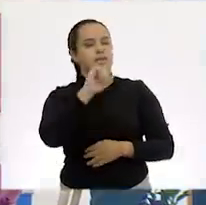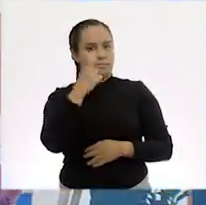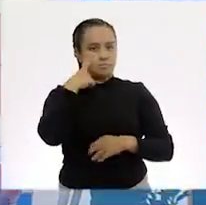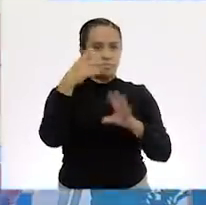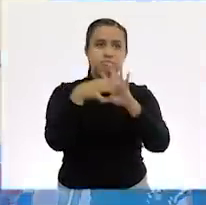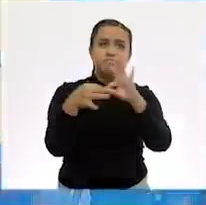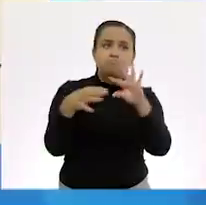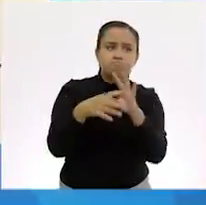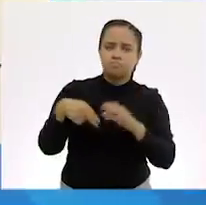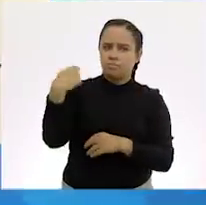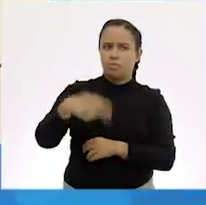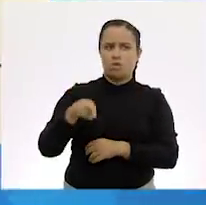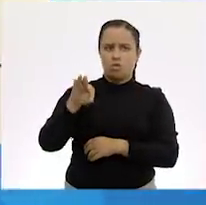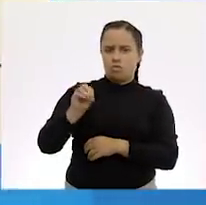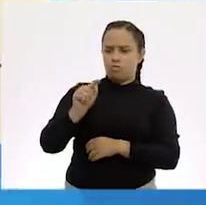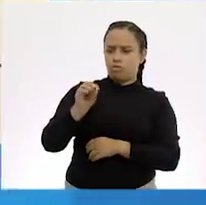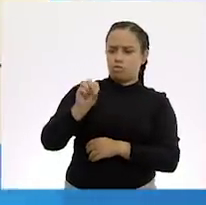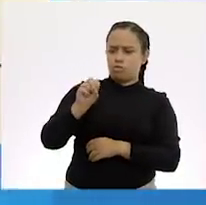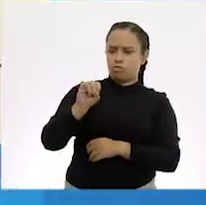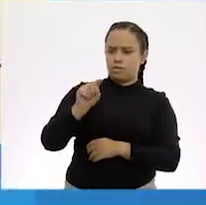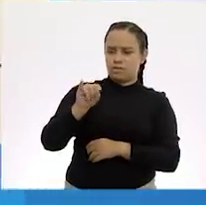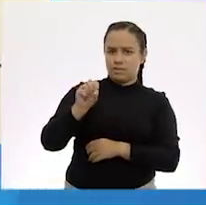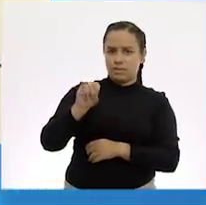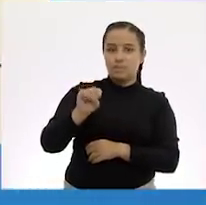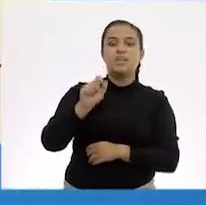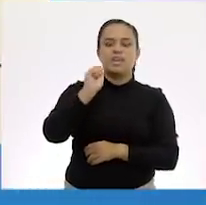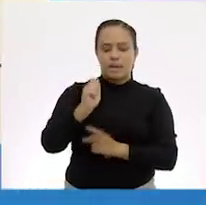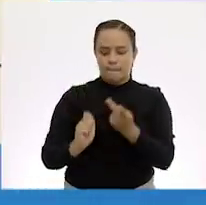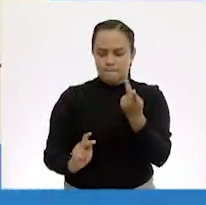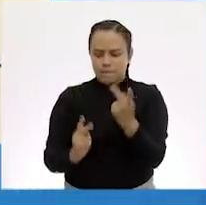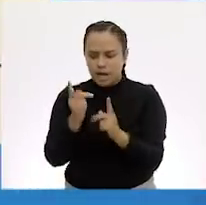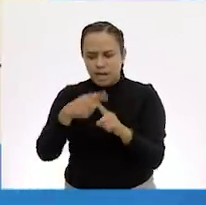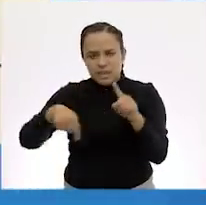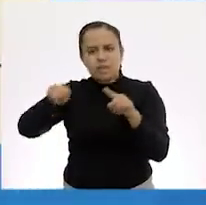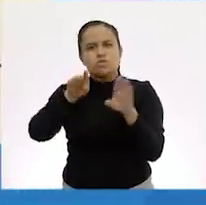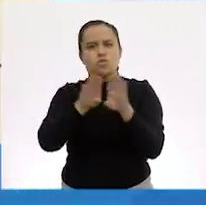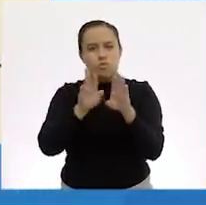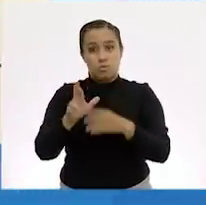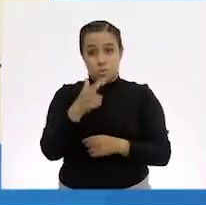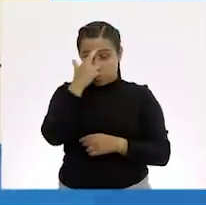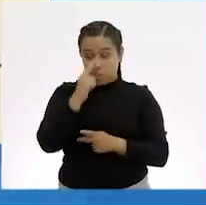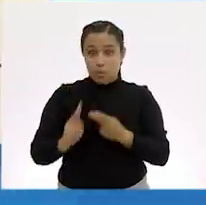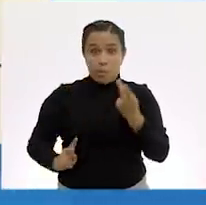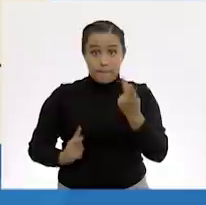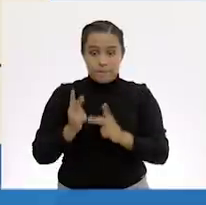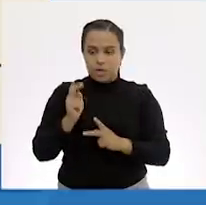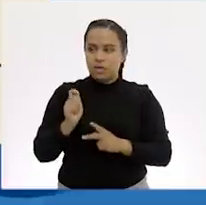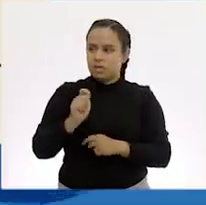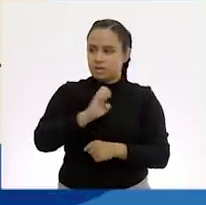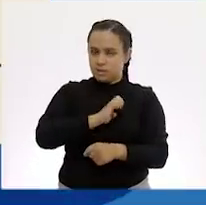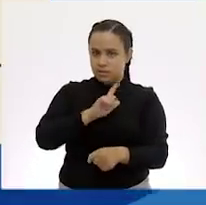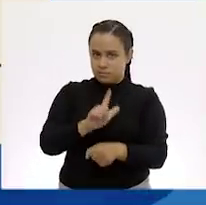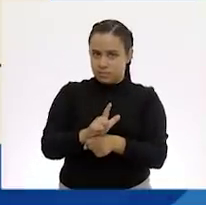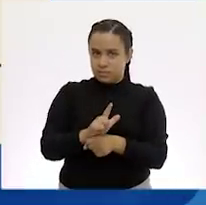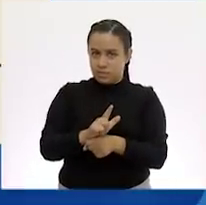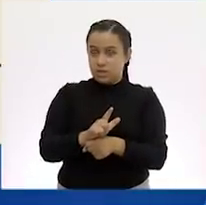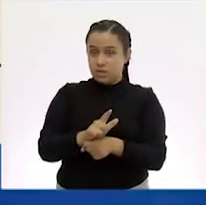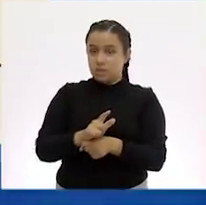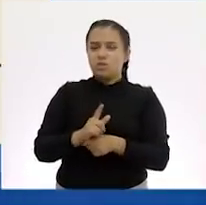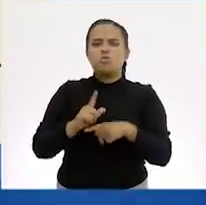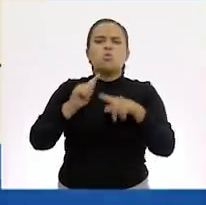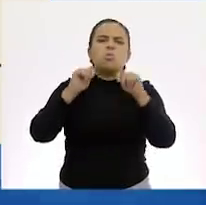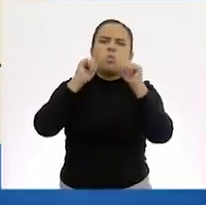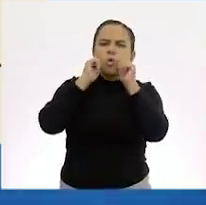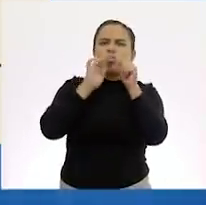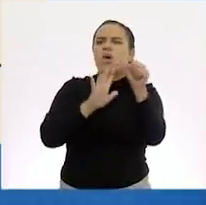hablar un poco de un proceso llamado fotosíntesis. Es el que hacen las plantas. Recordemos que las plantas son organismos muy especiales porque no importa el